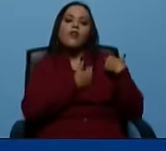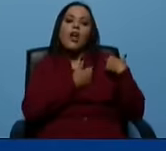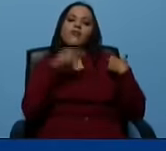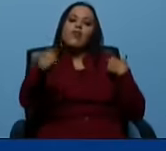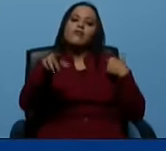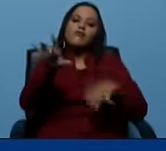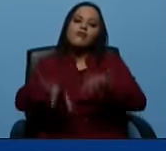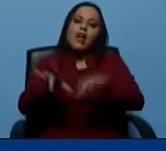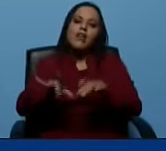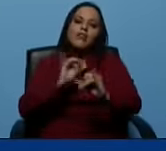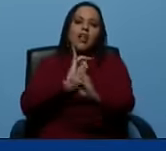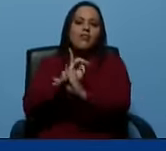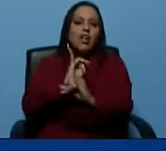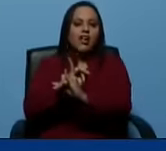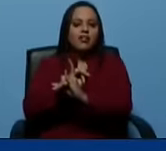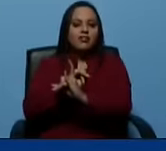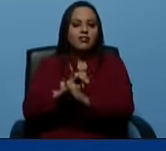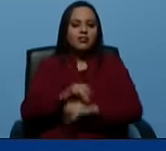página.